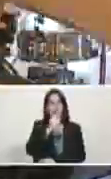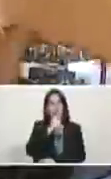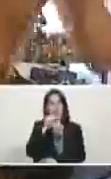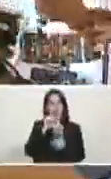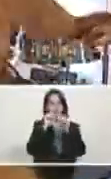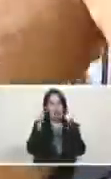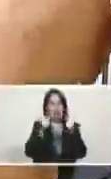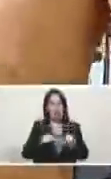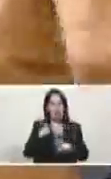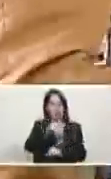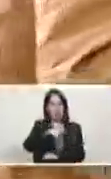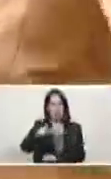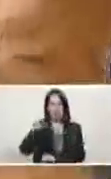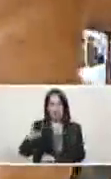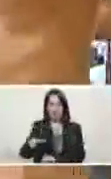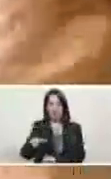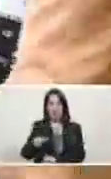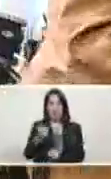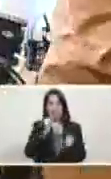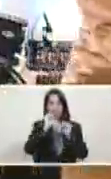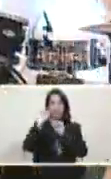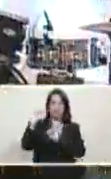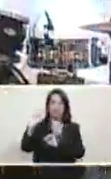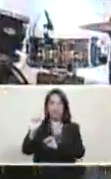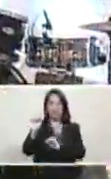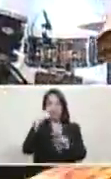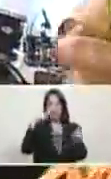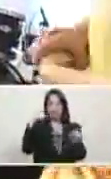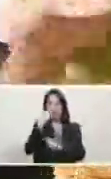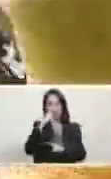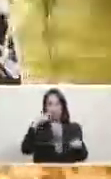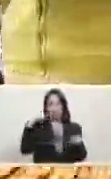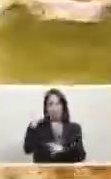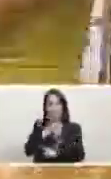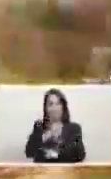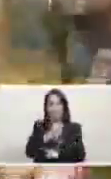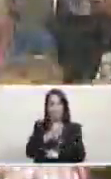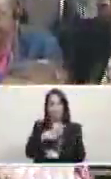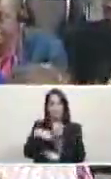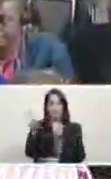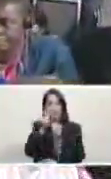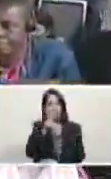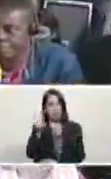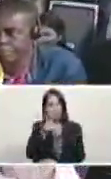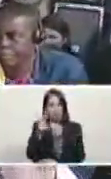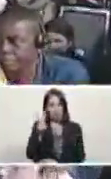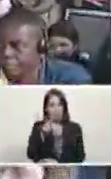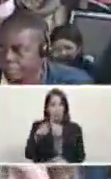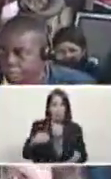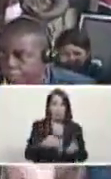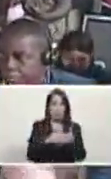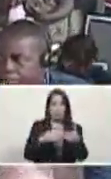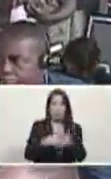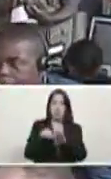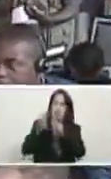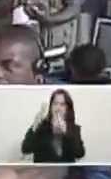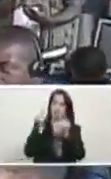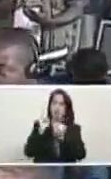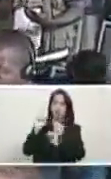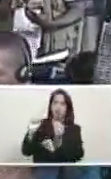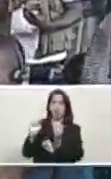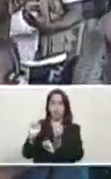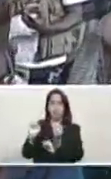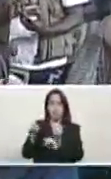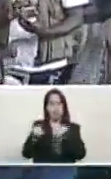rechaza la ofensiva imperial y del capital en venezuela y en el mundo en ese contexto